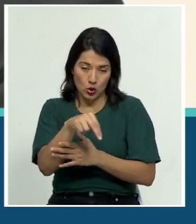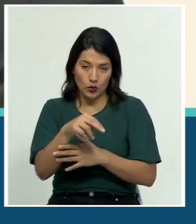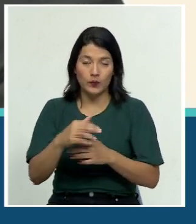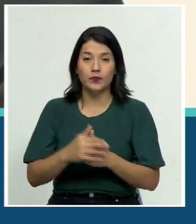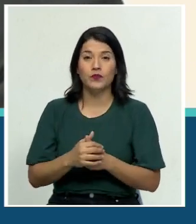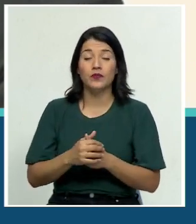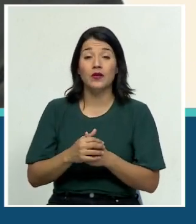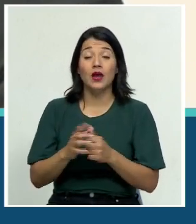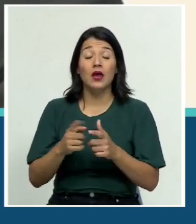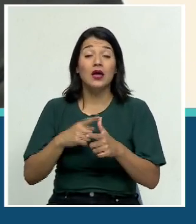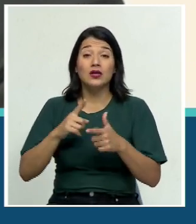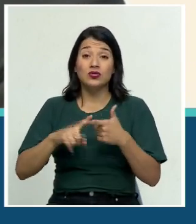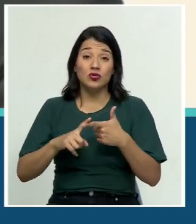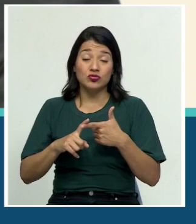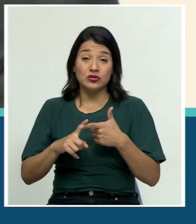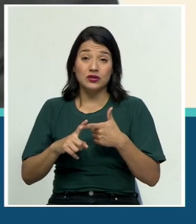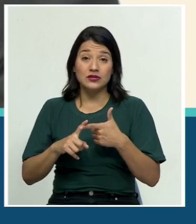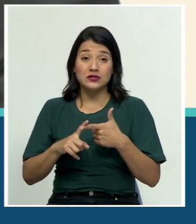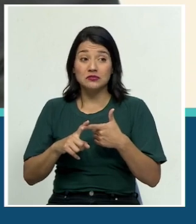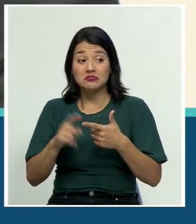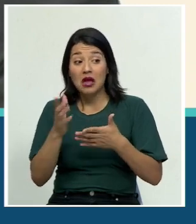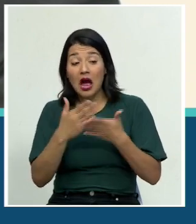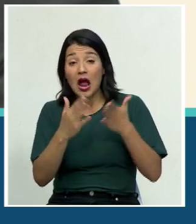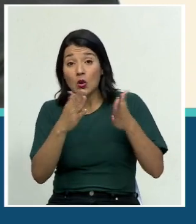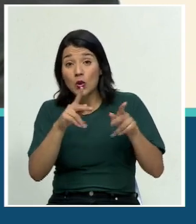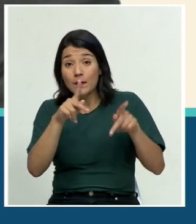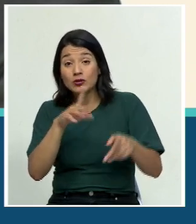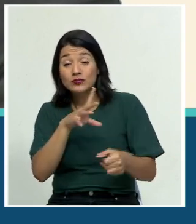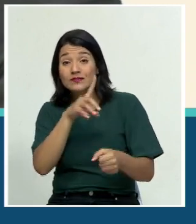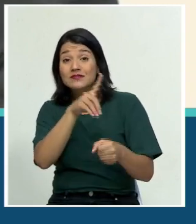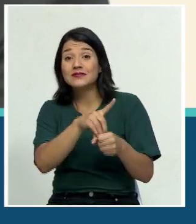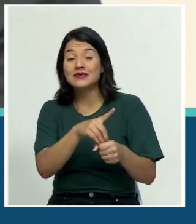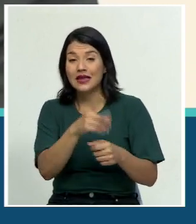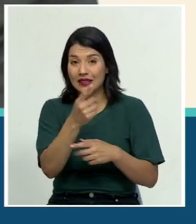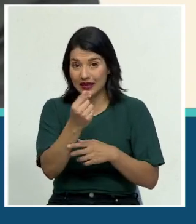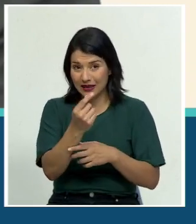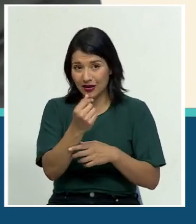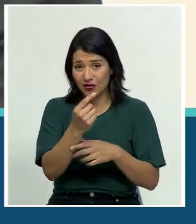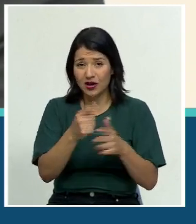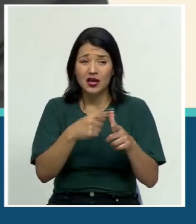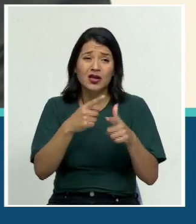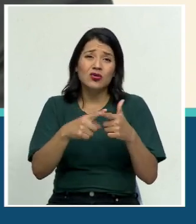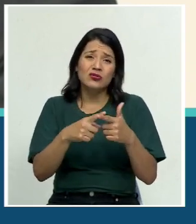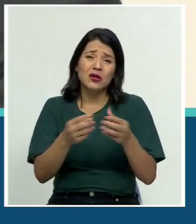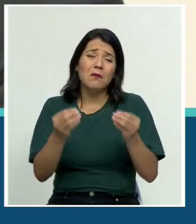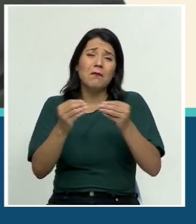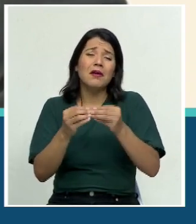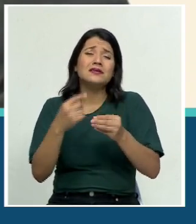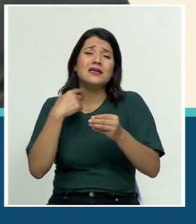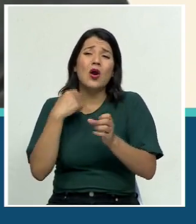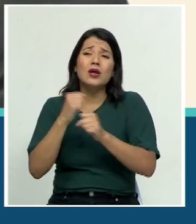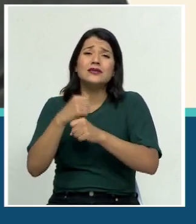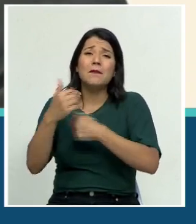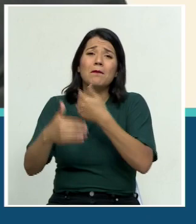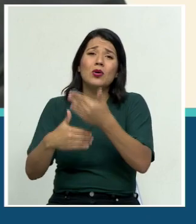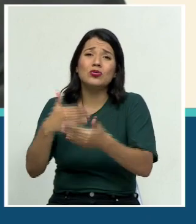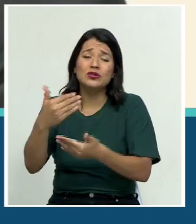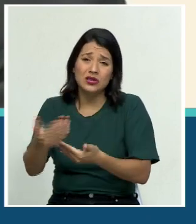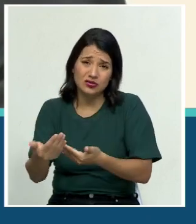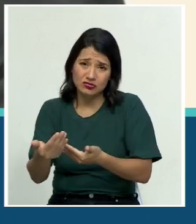125 mil colones, entonces a algunas personas se le pagaron esta cantidad, sale más caro hacer el procedimiento que lo que se va a